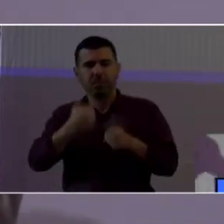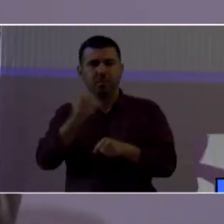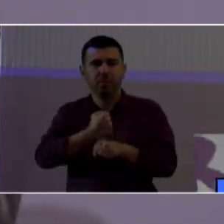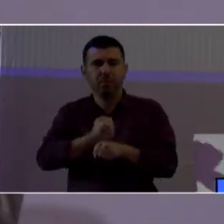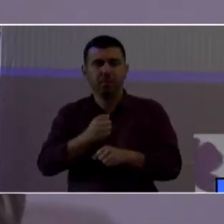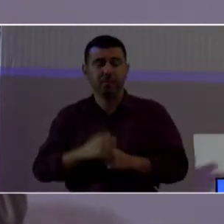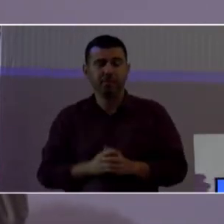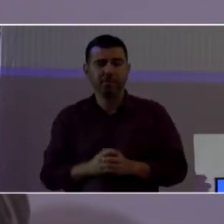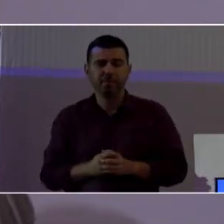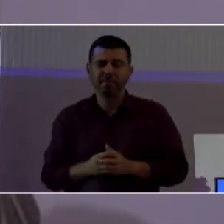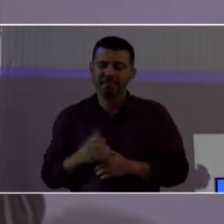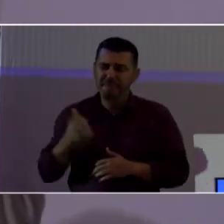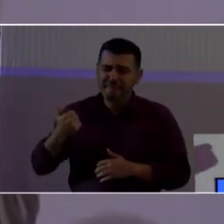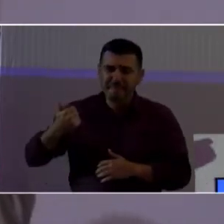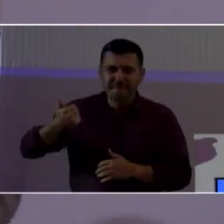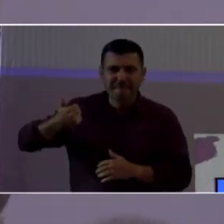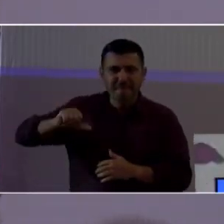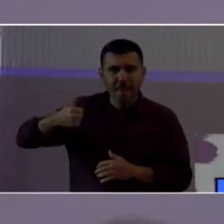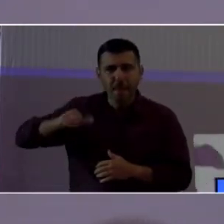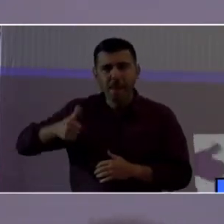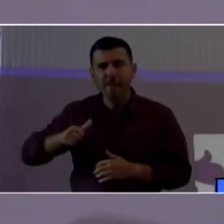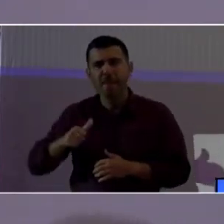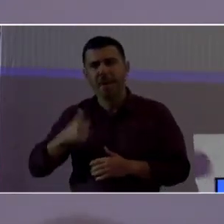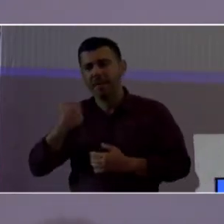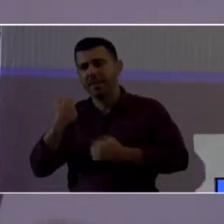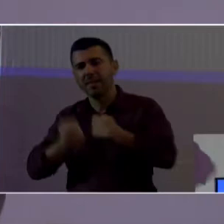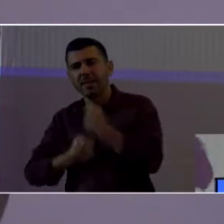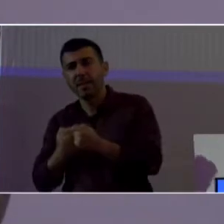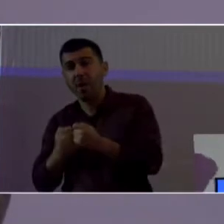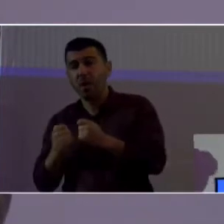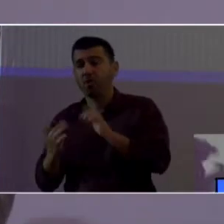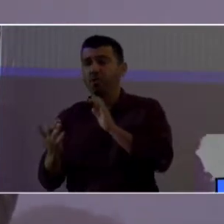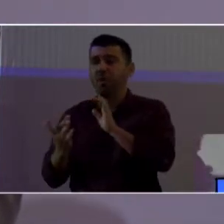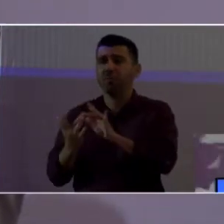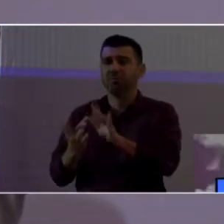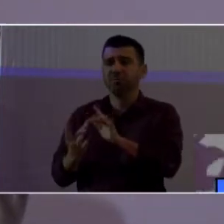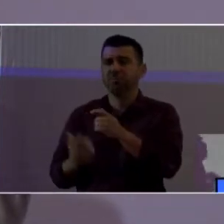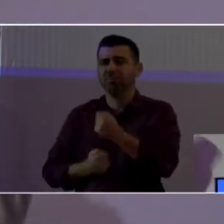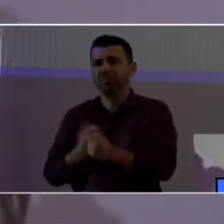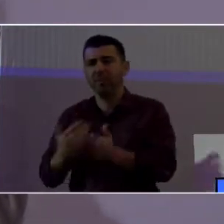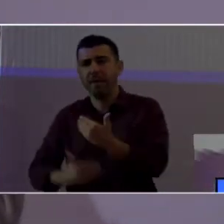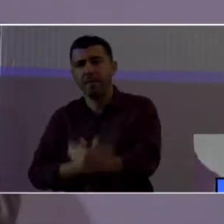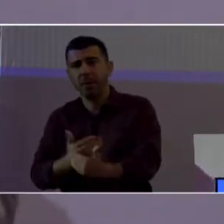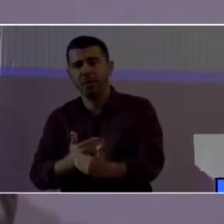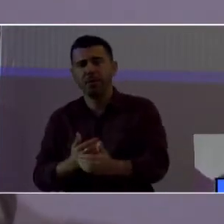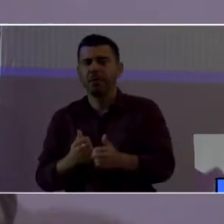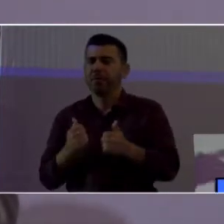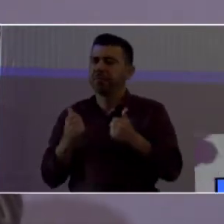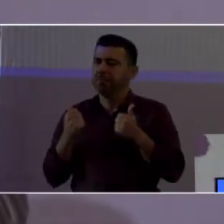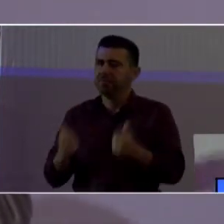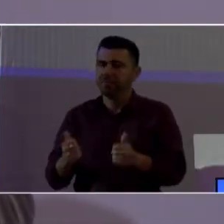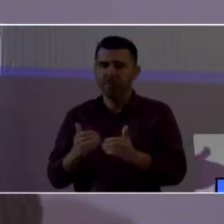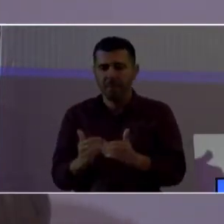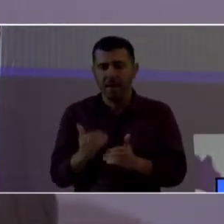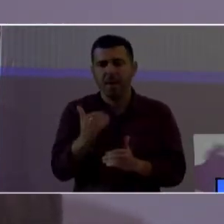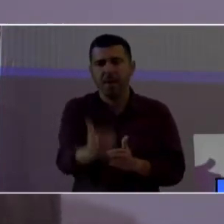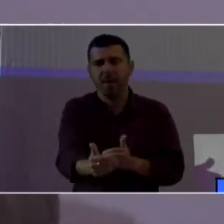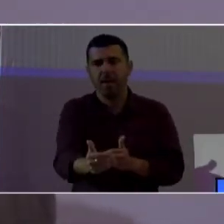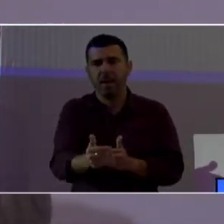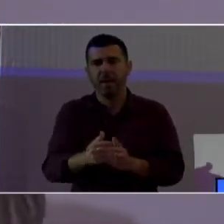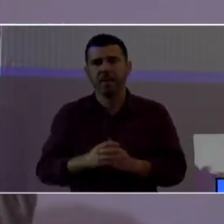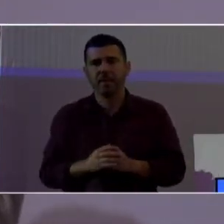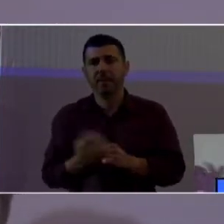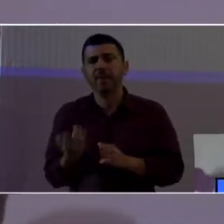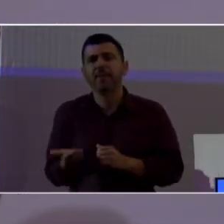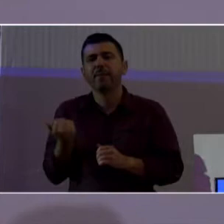mal proceso de paz o de negociación, el proceso de paz está adelante. El proceso de paz está por